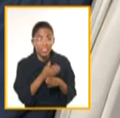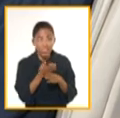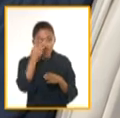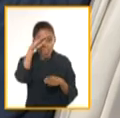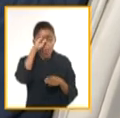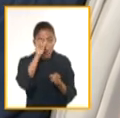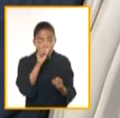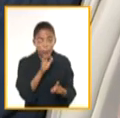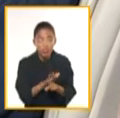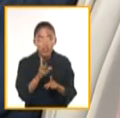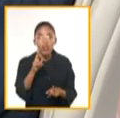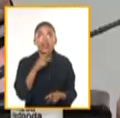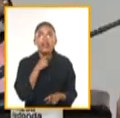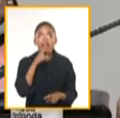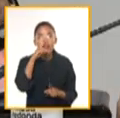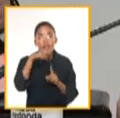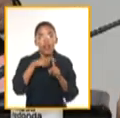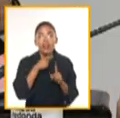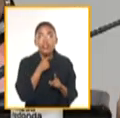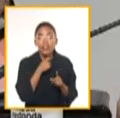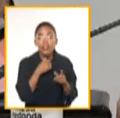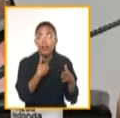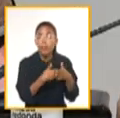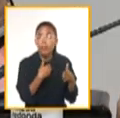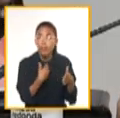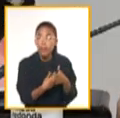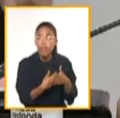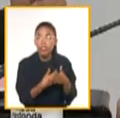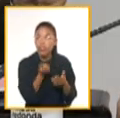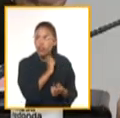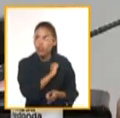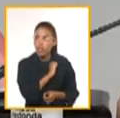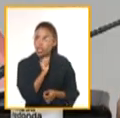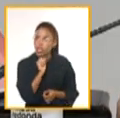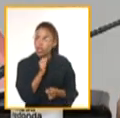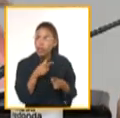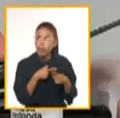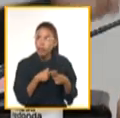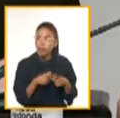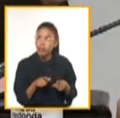pronto del sistema. Es decir, nunca este proceso es así